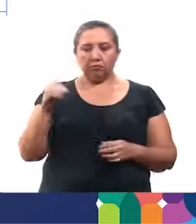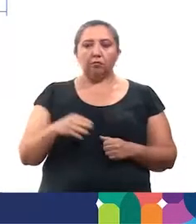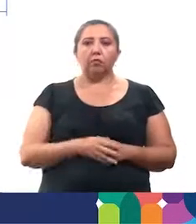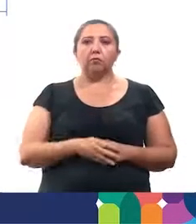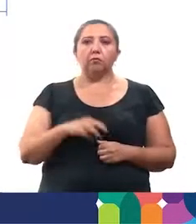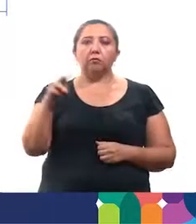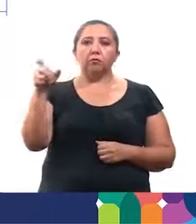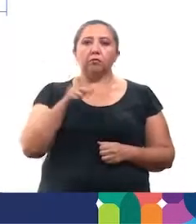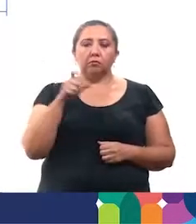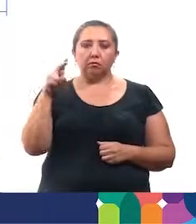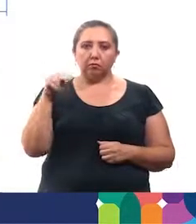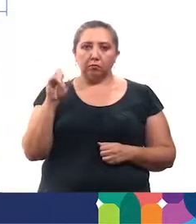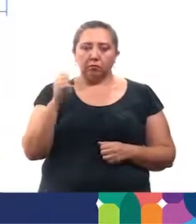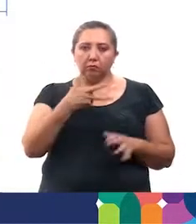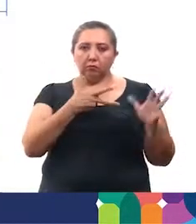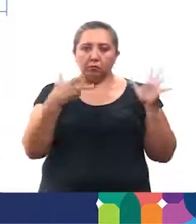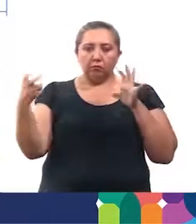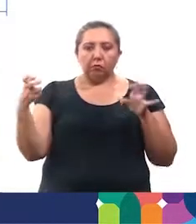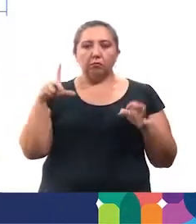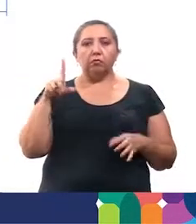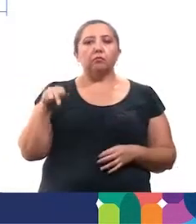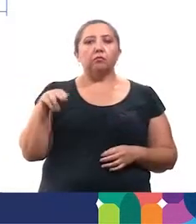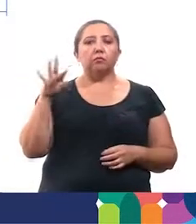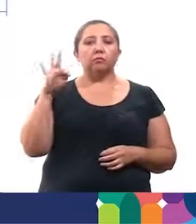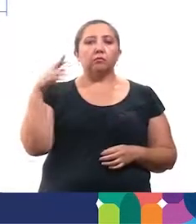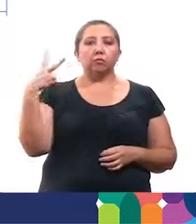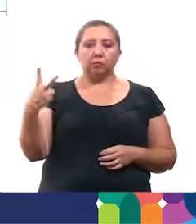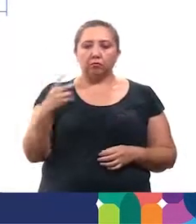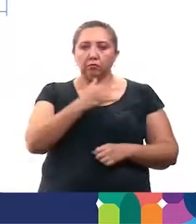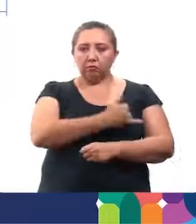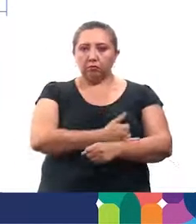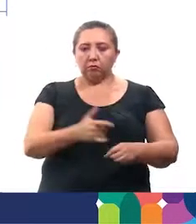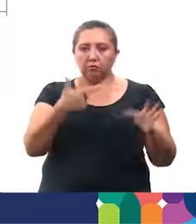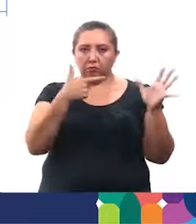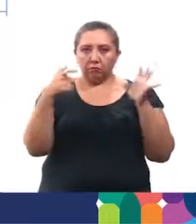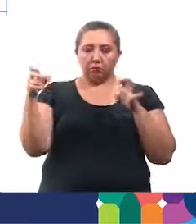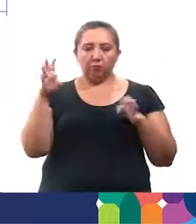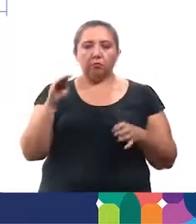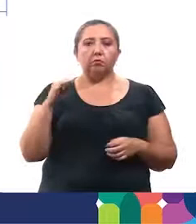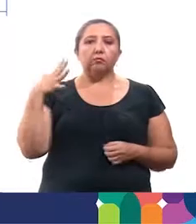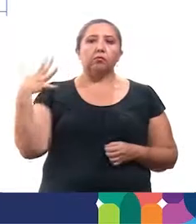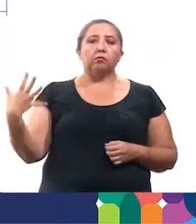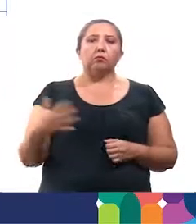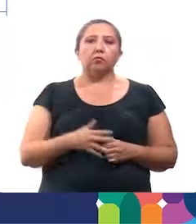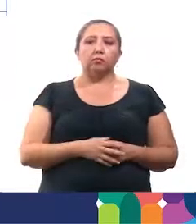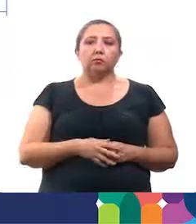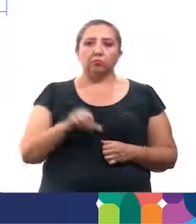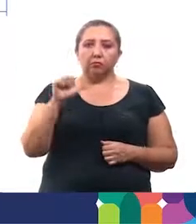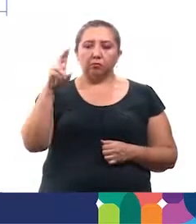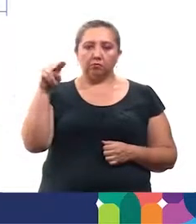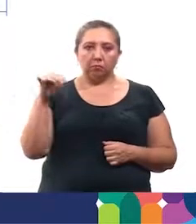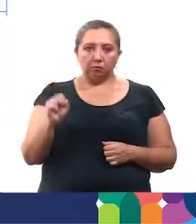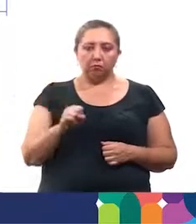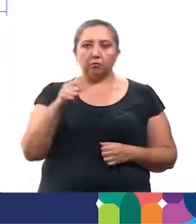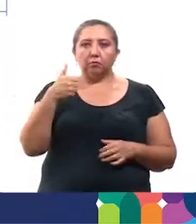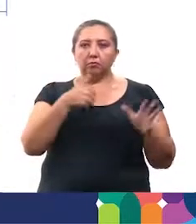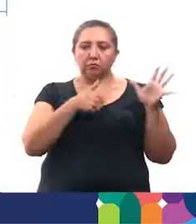1,090, Maxcanú, 842, Izamal, 795,